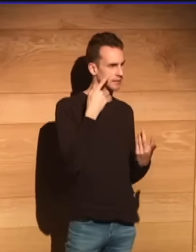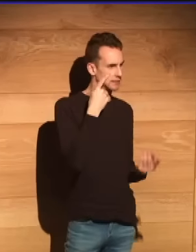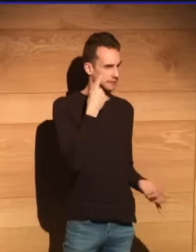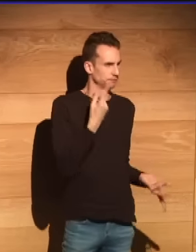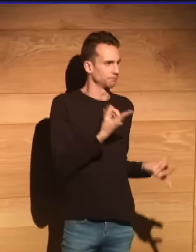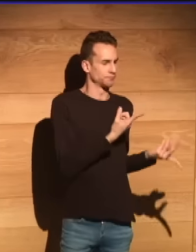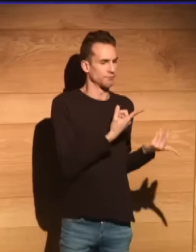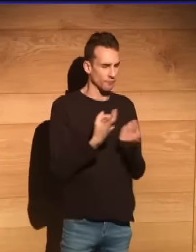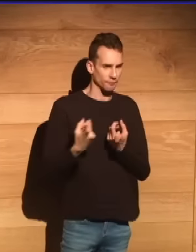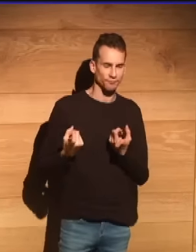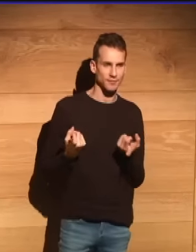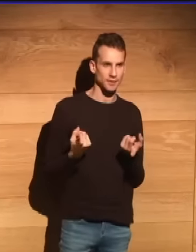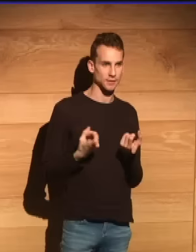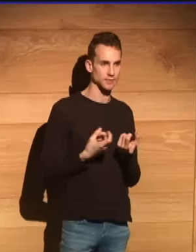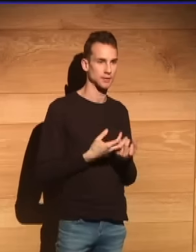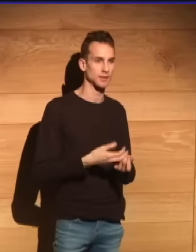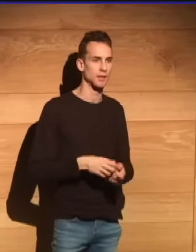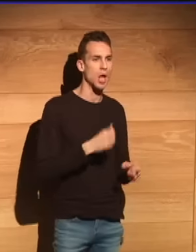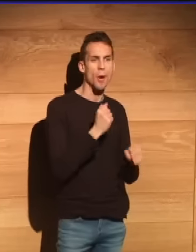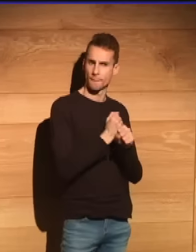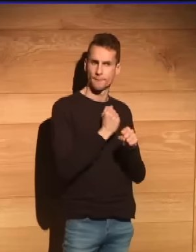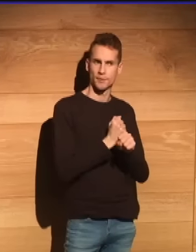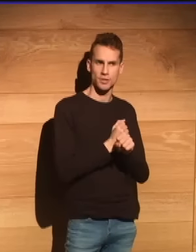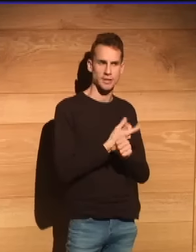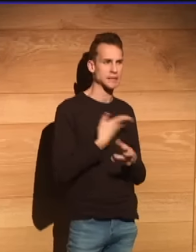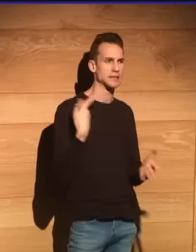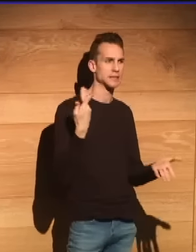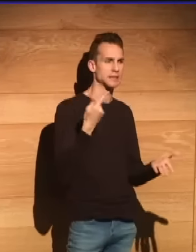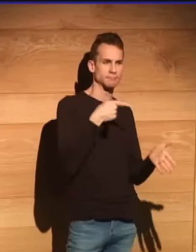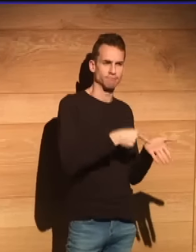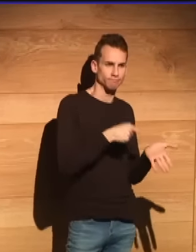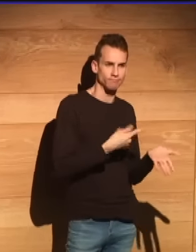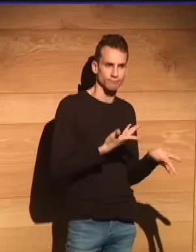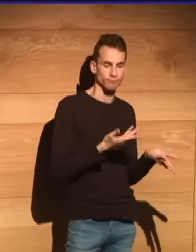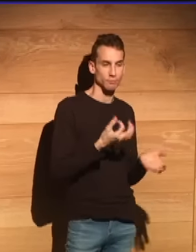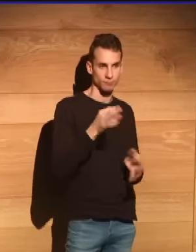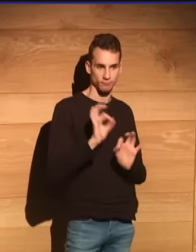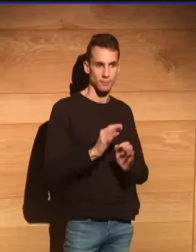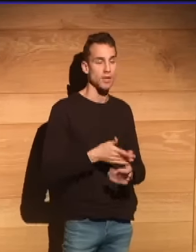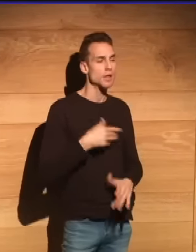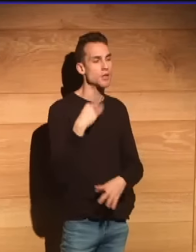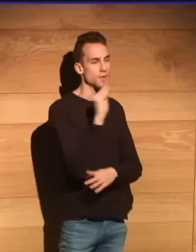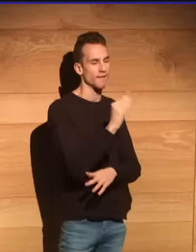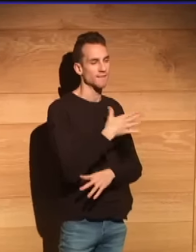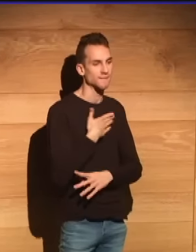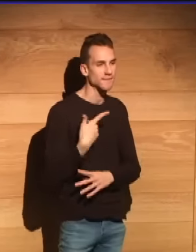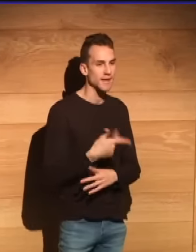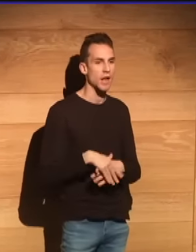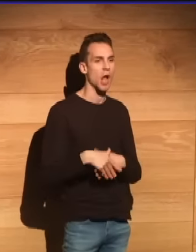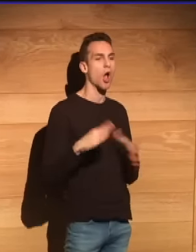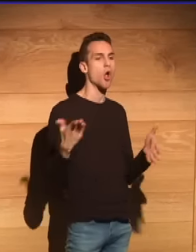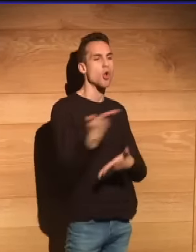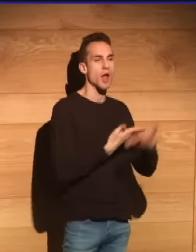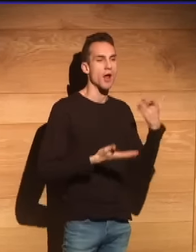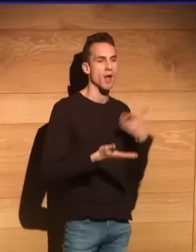las profesiones que está demandando el mercado de trabajo. Quería preguntarte, la colaboración público-privada